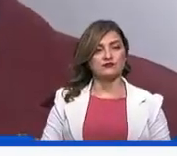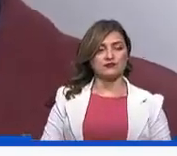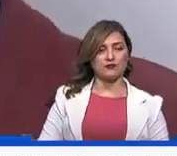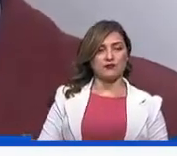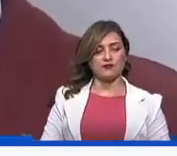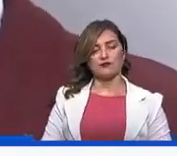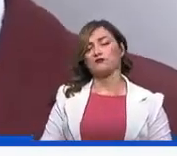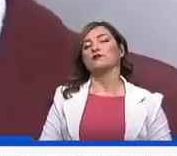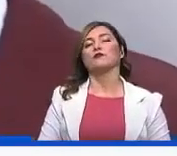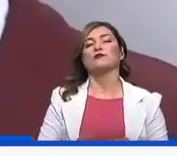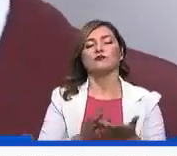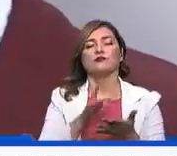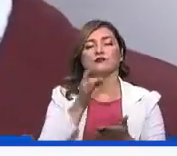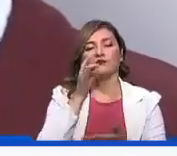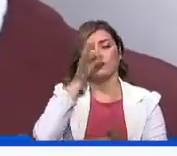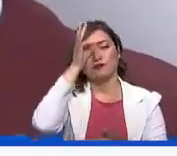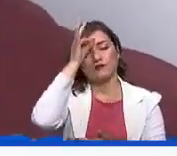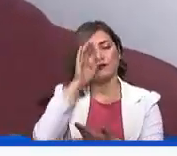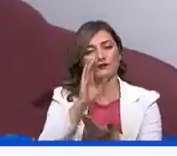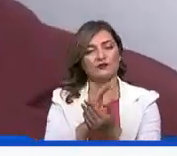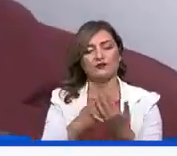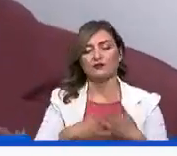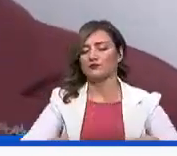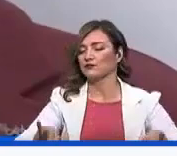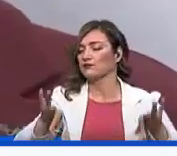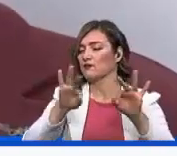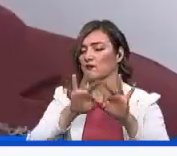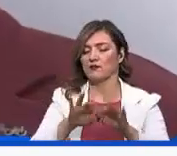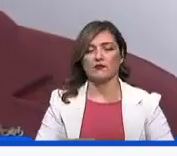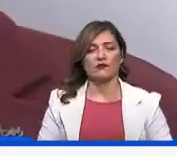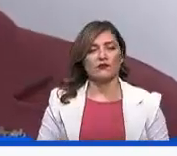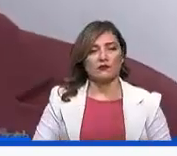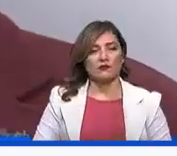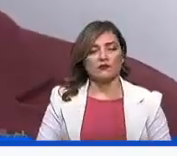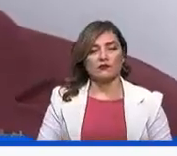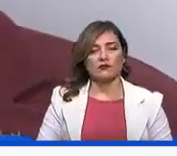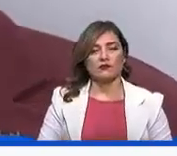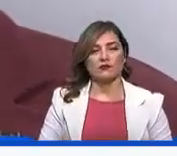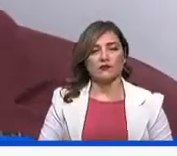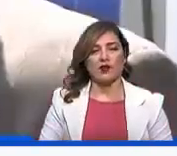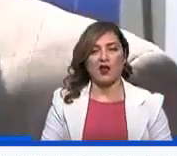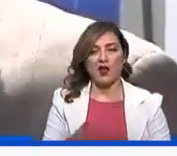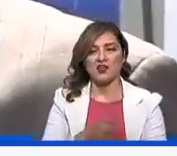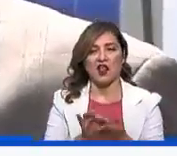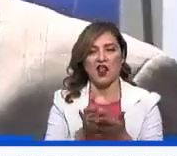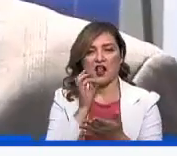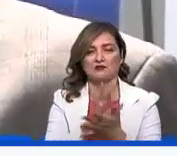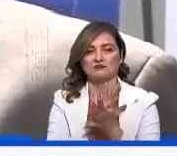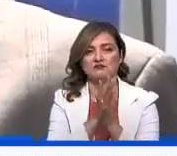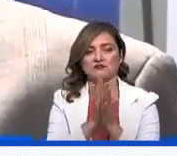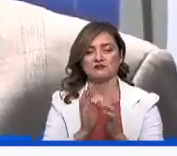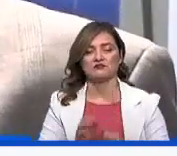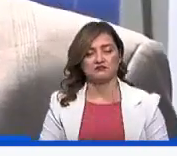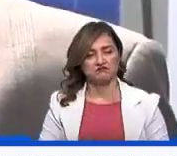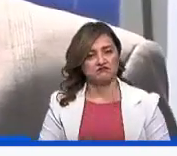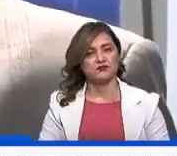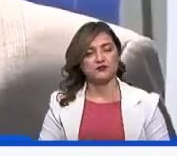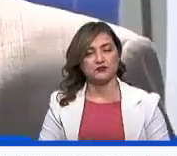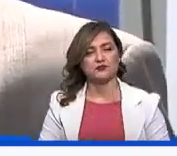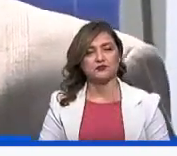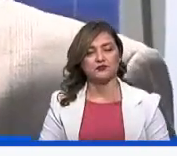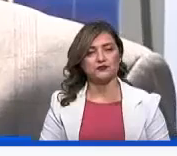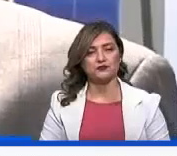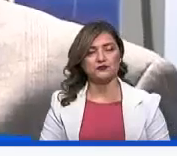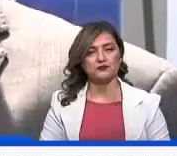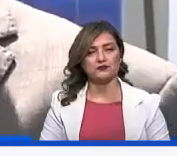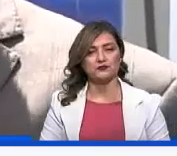que en el Andrade Marín se vuelve imprescindible y es la medicación que no la teníamos. Hemos logrado paliar